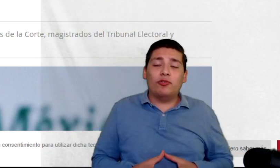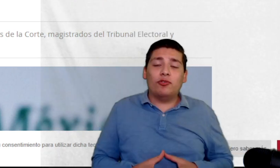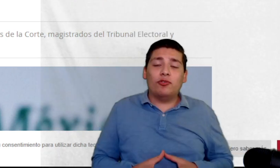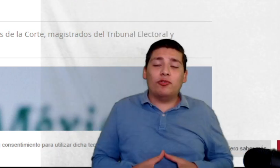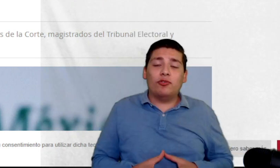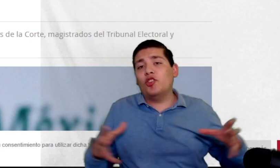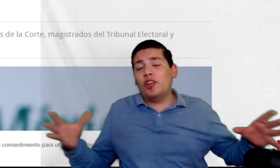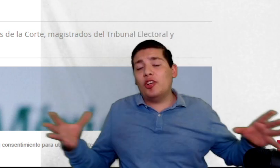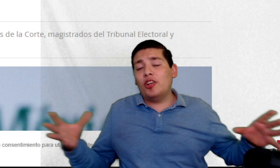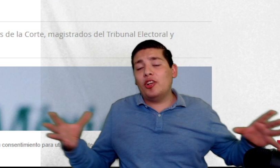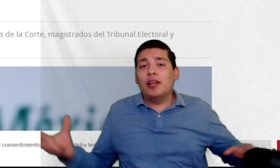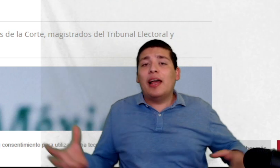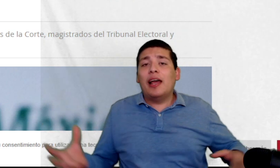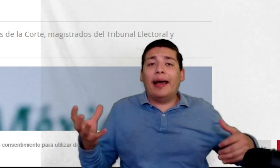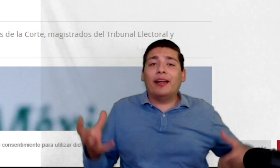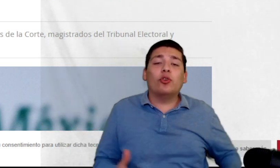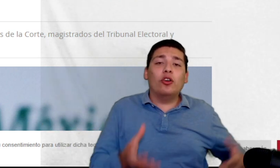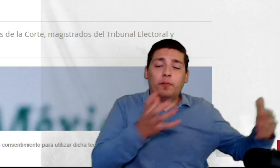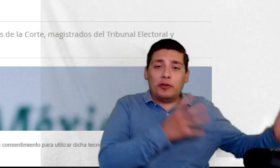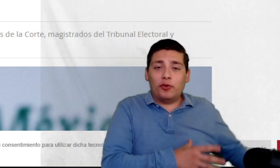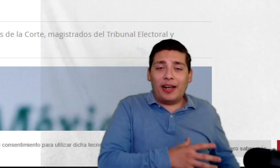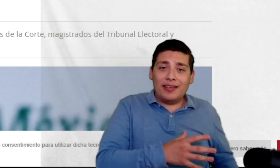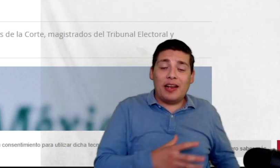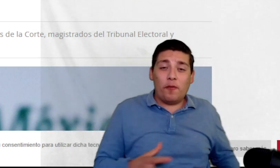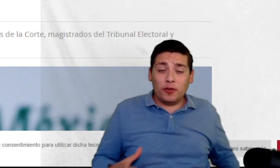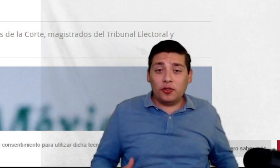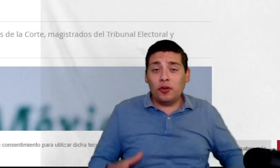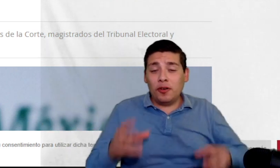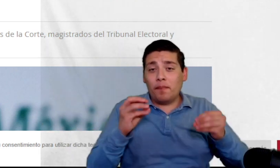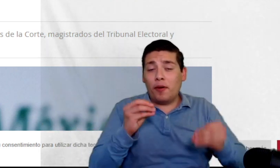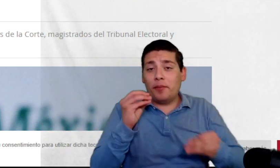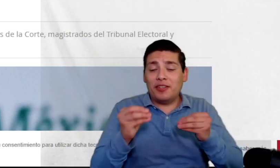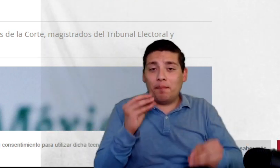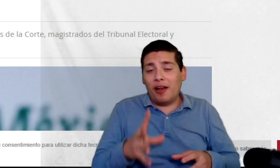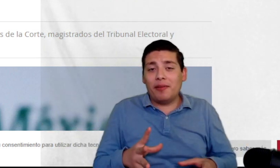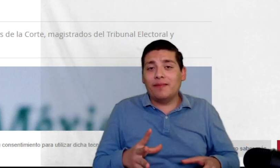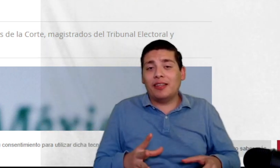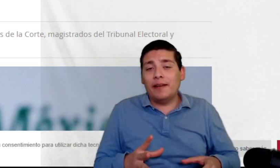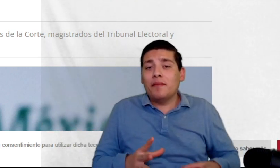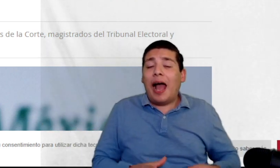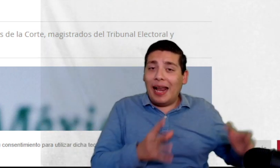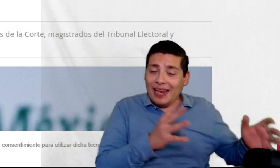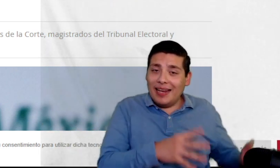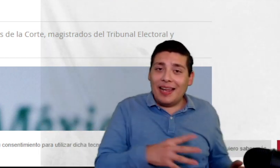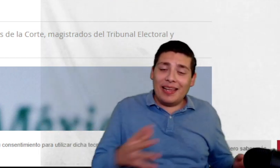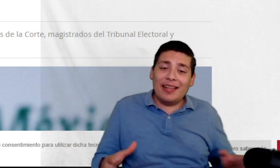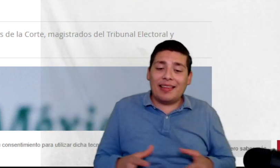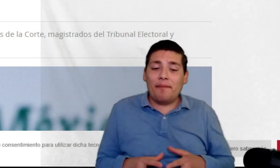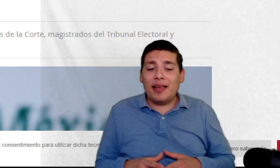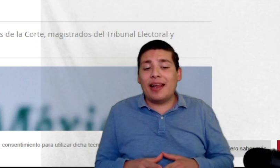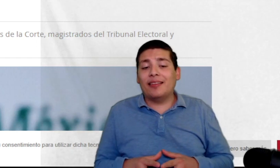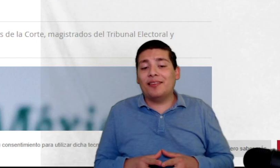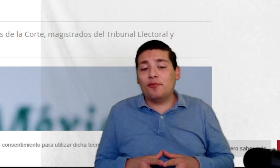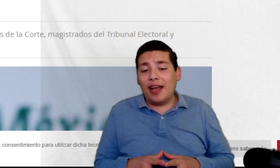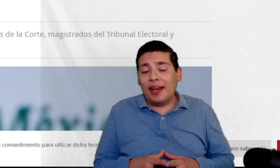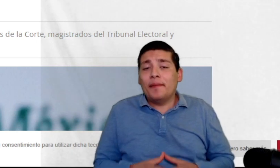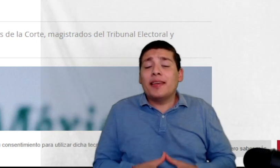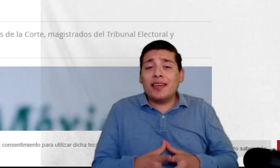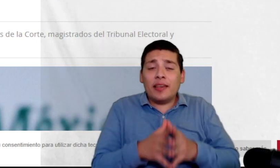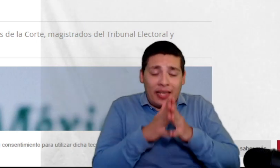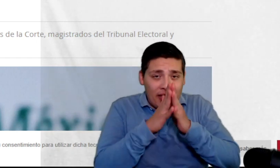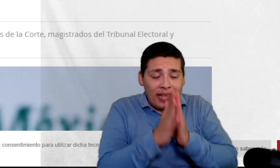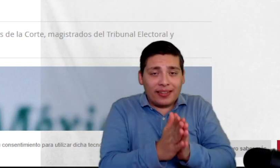que los tiene muy enchilados a todos los personajes de la oposición, pero principalmente al INE y también al